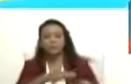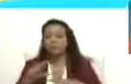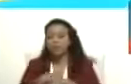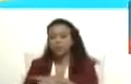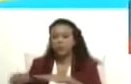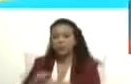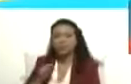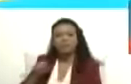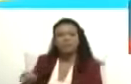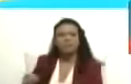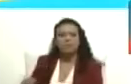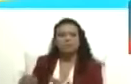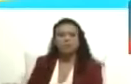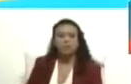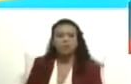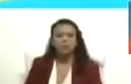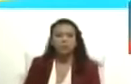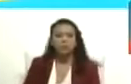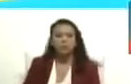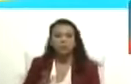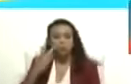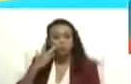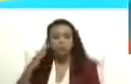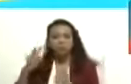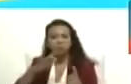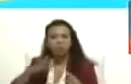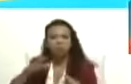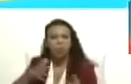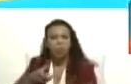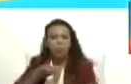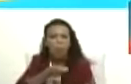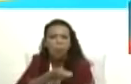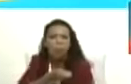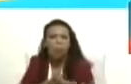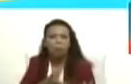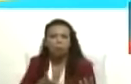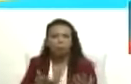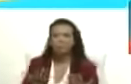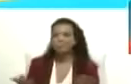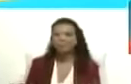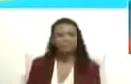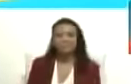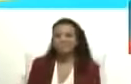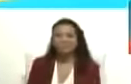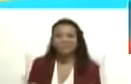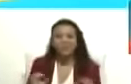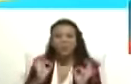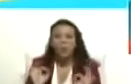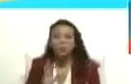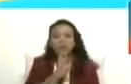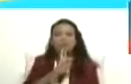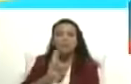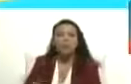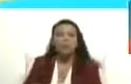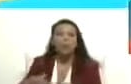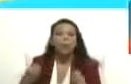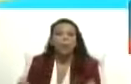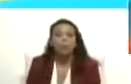de Guyana, sus provocaciones serían oportunamente respondidas,